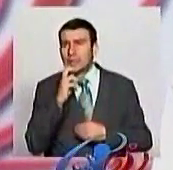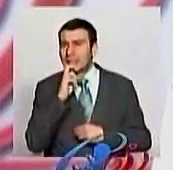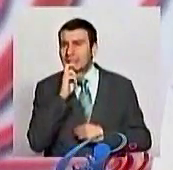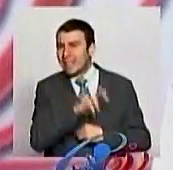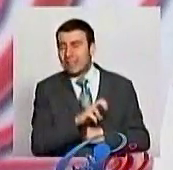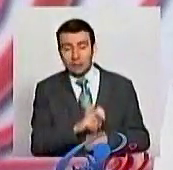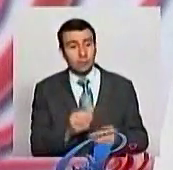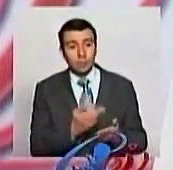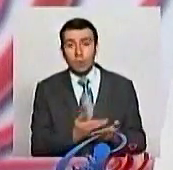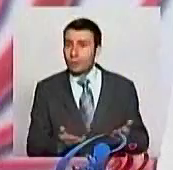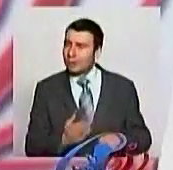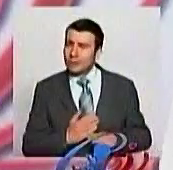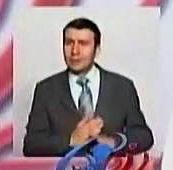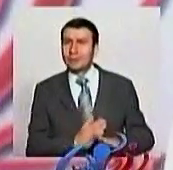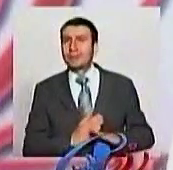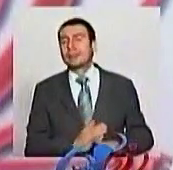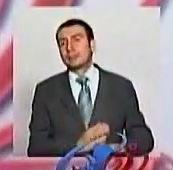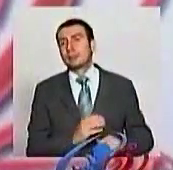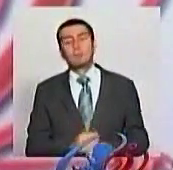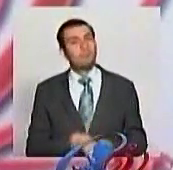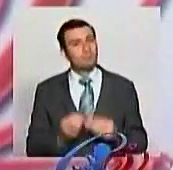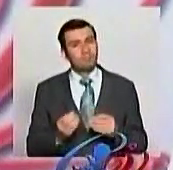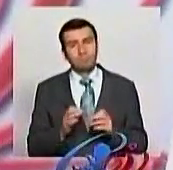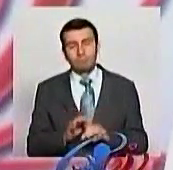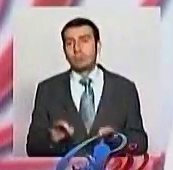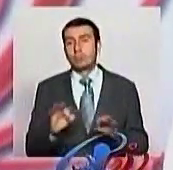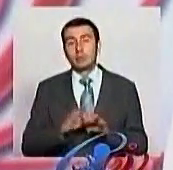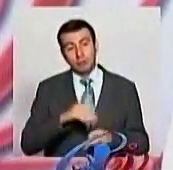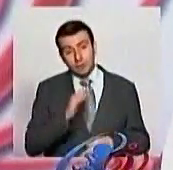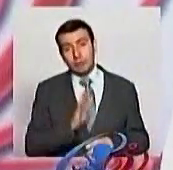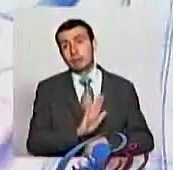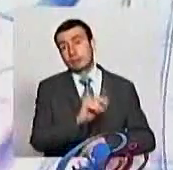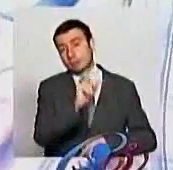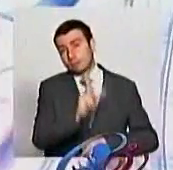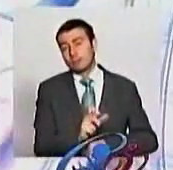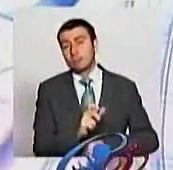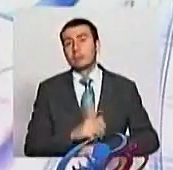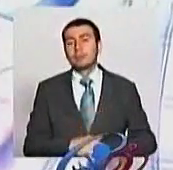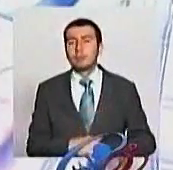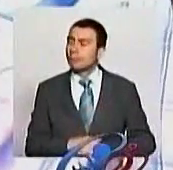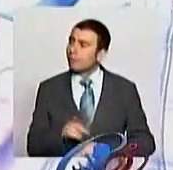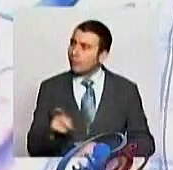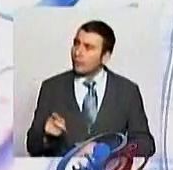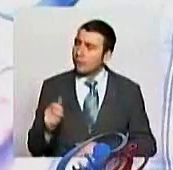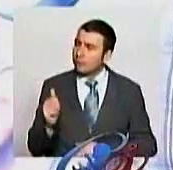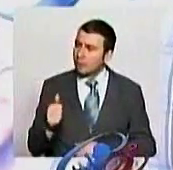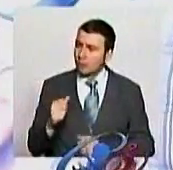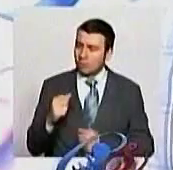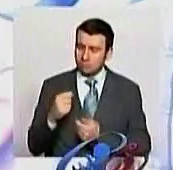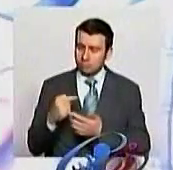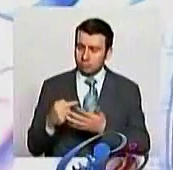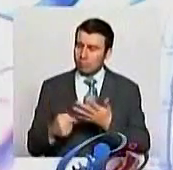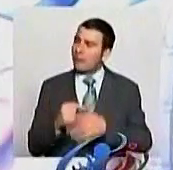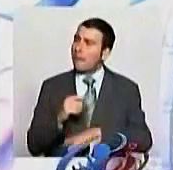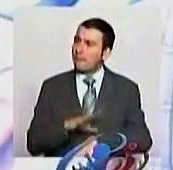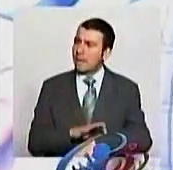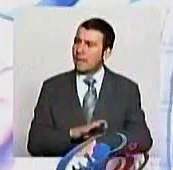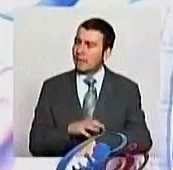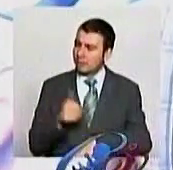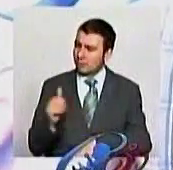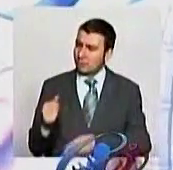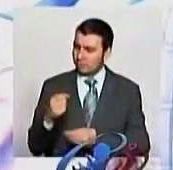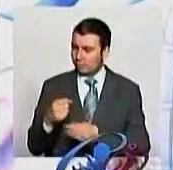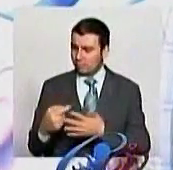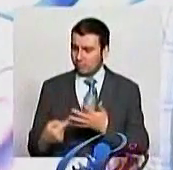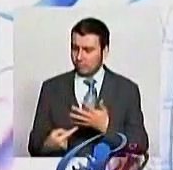y de triglicéridos es muy importante en este paciente, ¿cierto? Esa lista de medicamentos que dice la doctora Carolina,